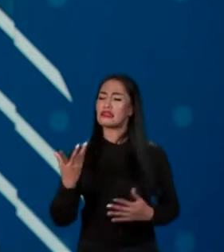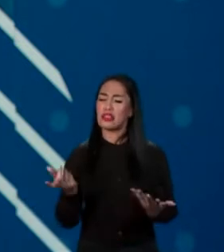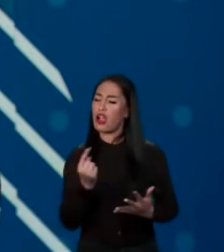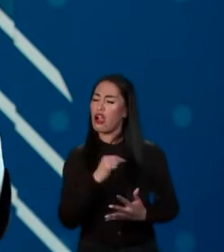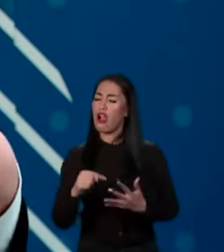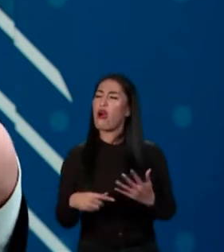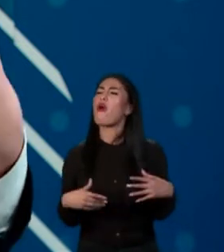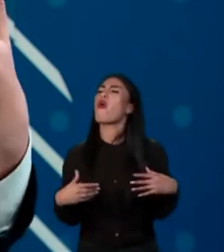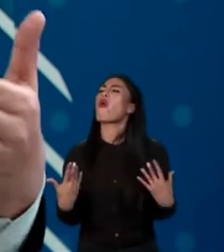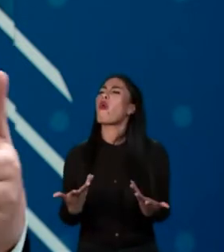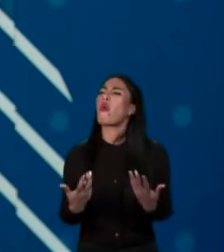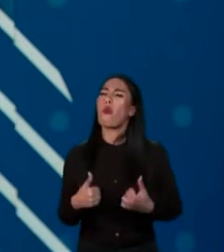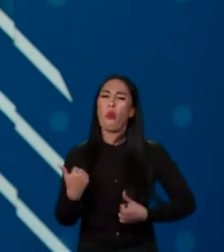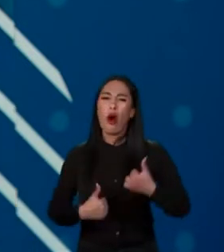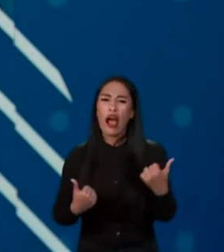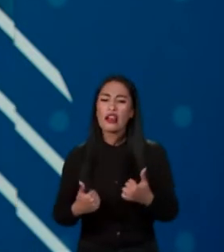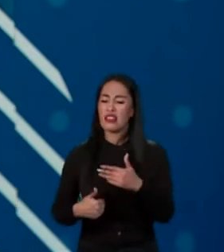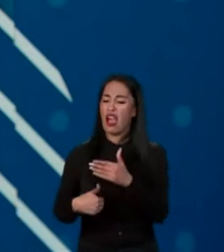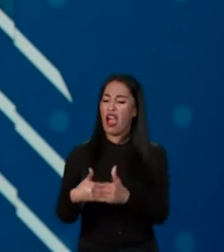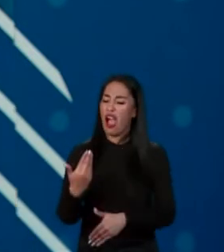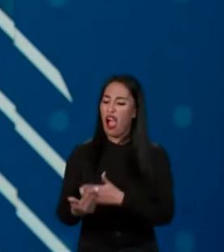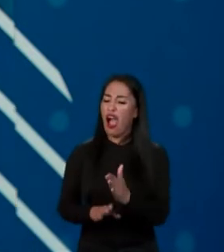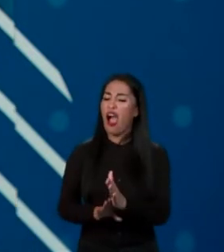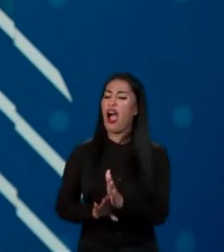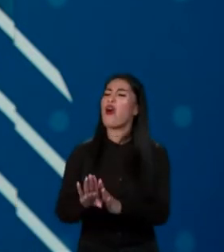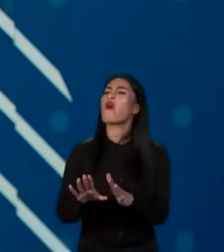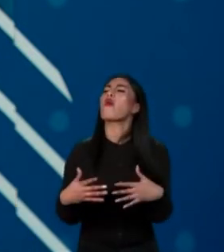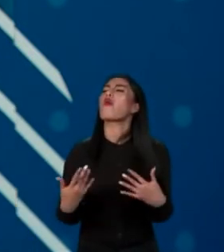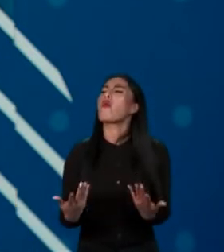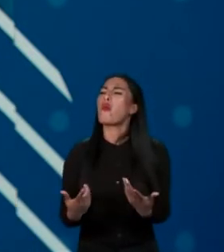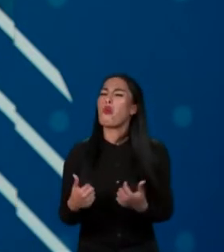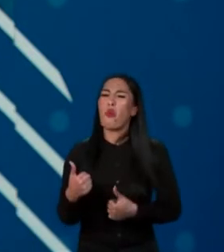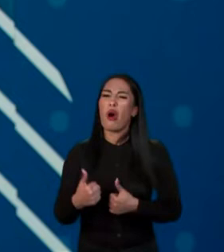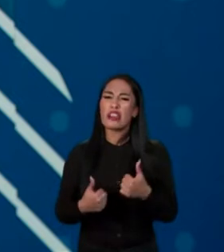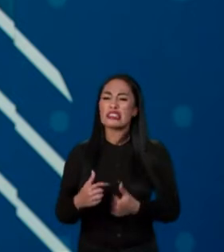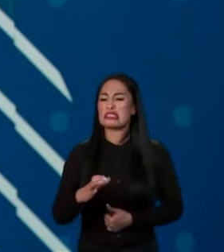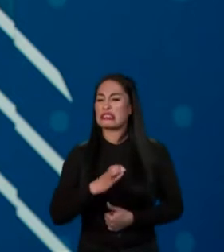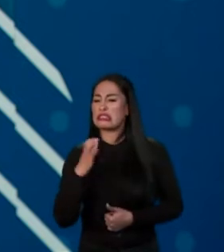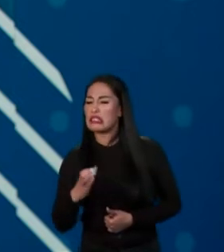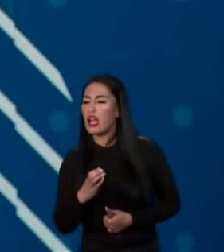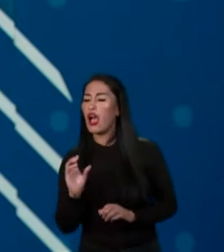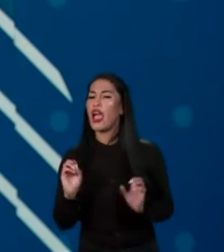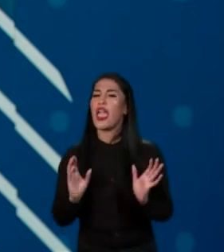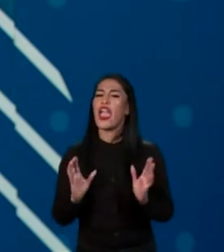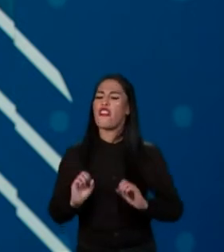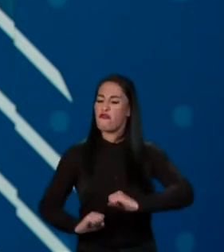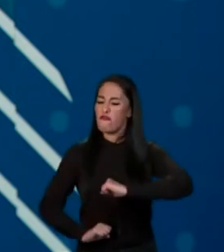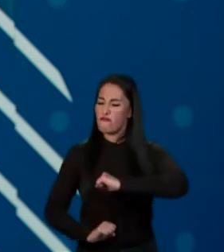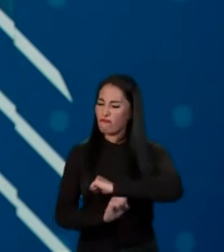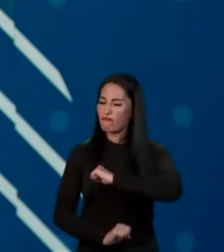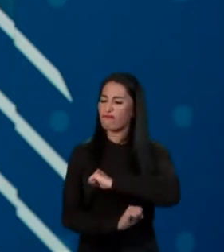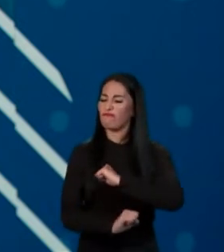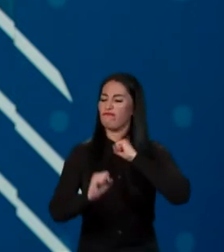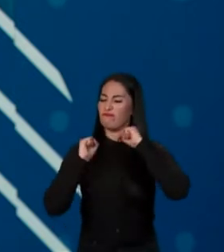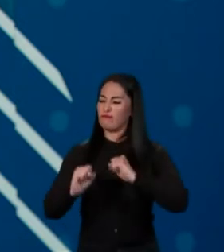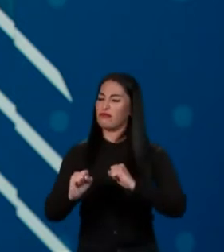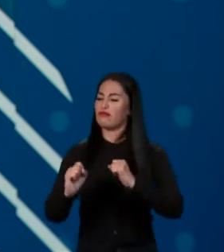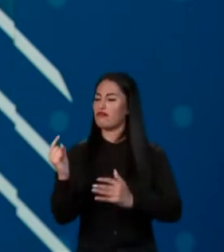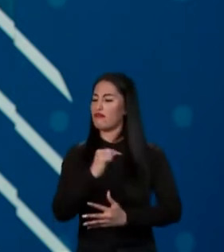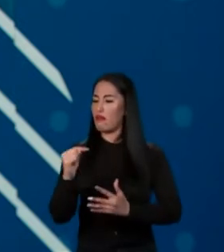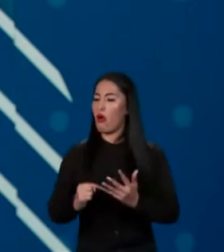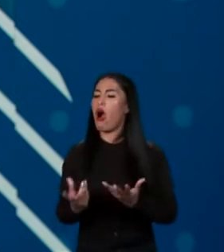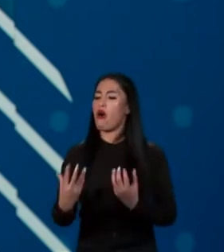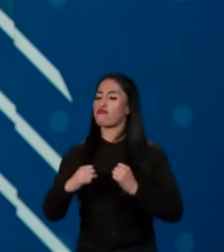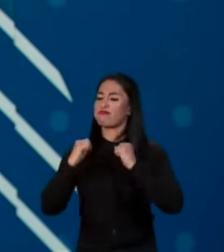esos avances en esos procesos para el área andina y cuáles son esas fortalezas que tiene la institución y qué